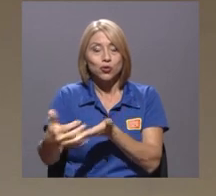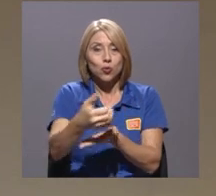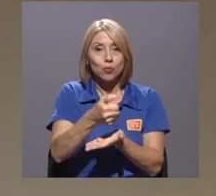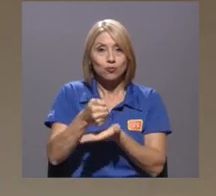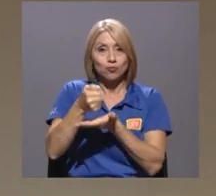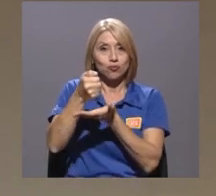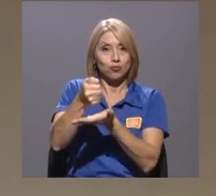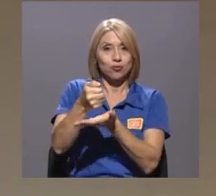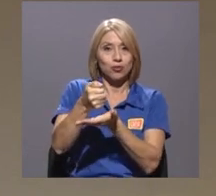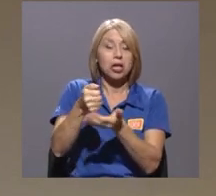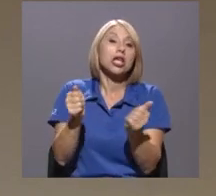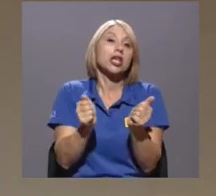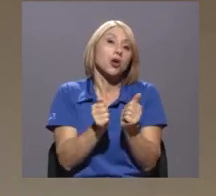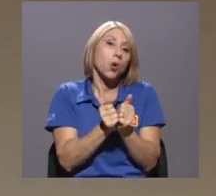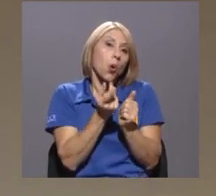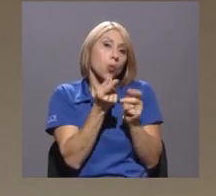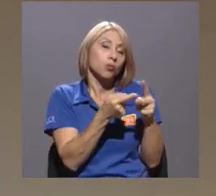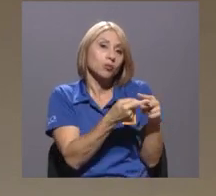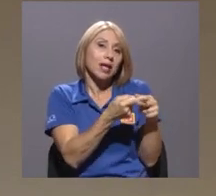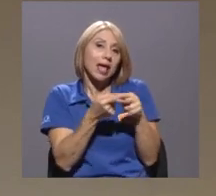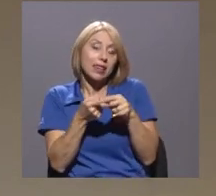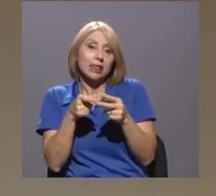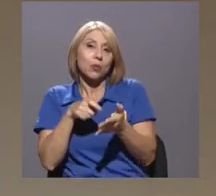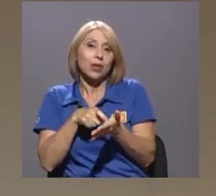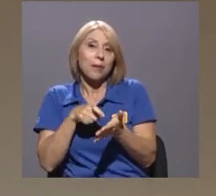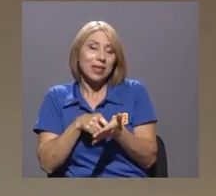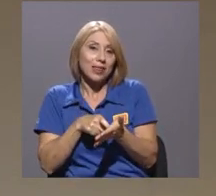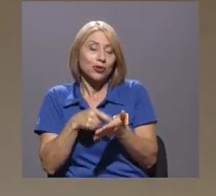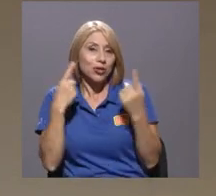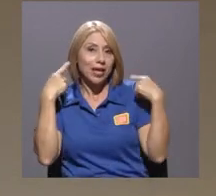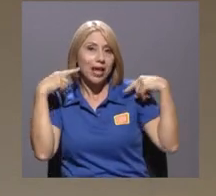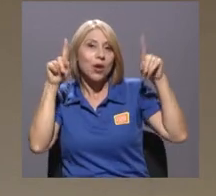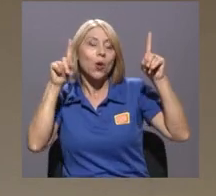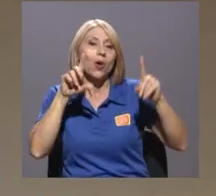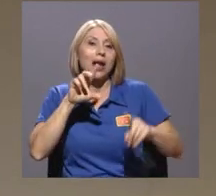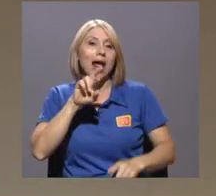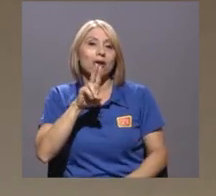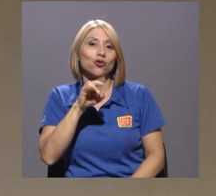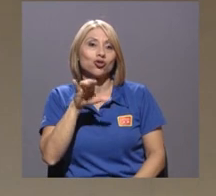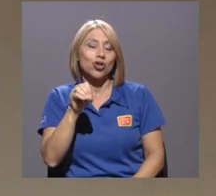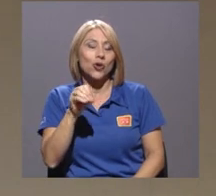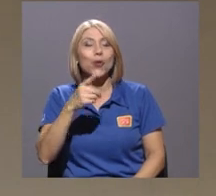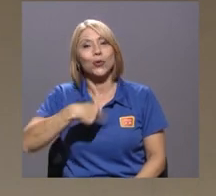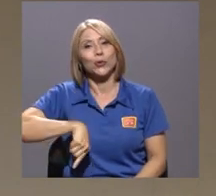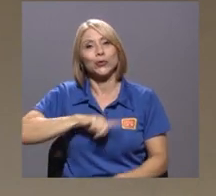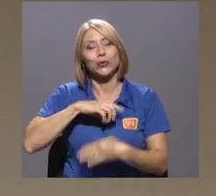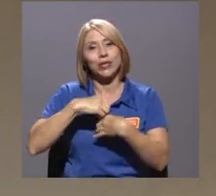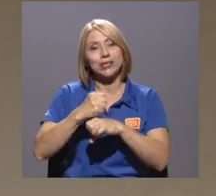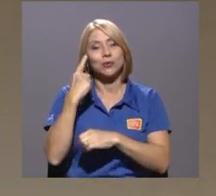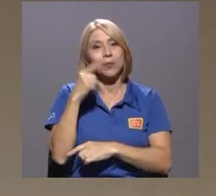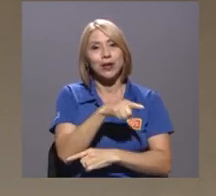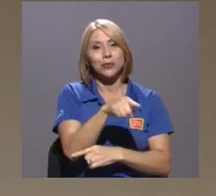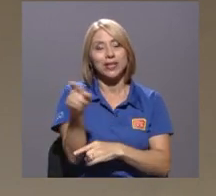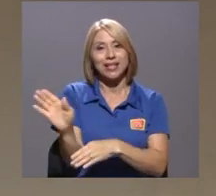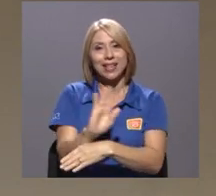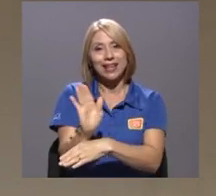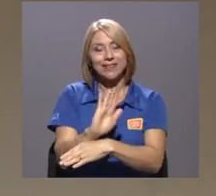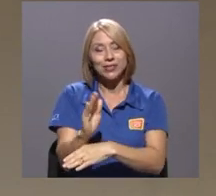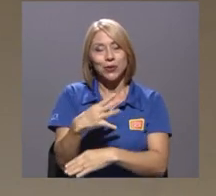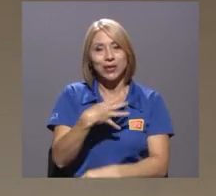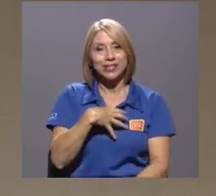y los endeudamientos que doña rocío logra ser hacemos para ustedes la televisión que se